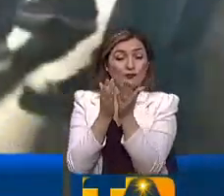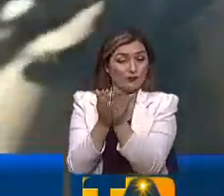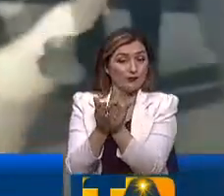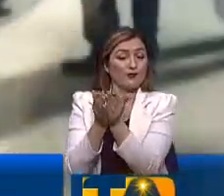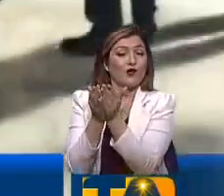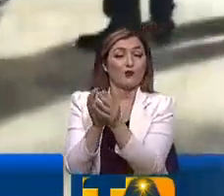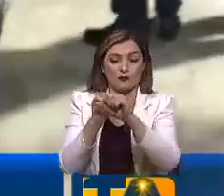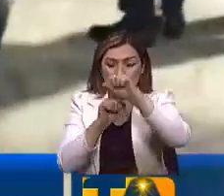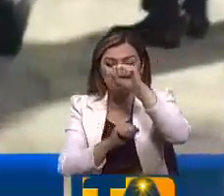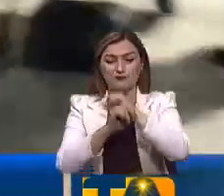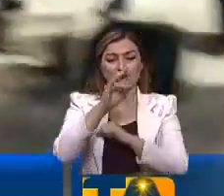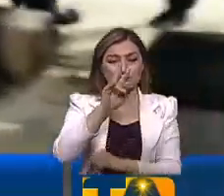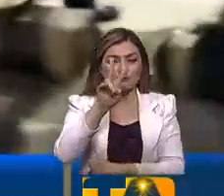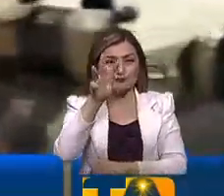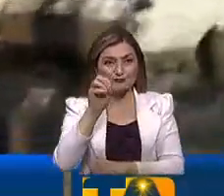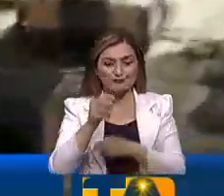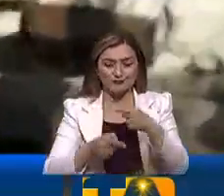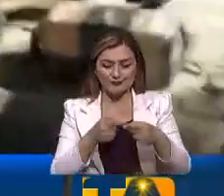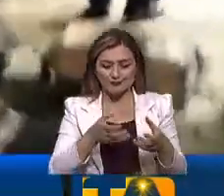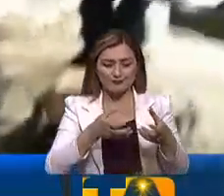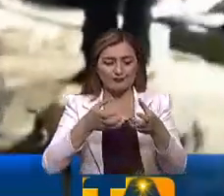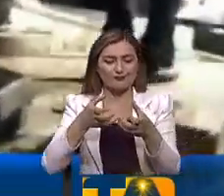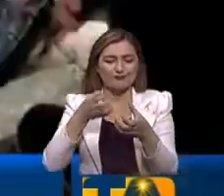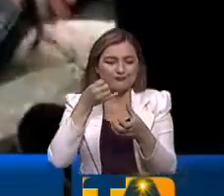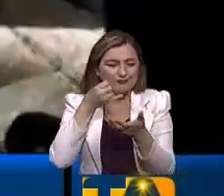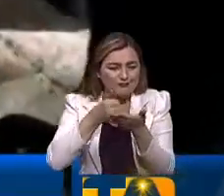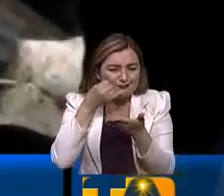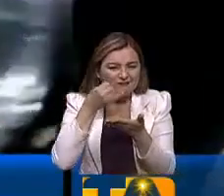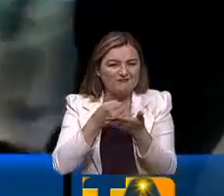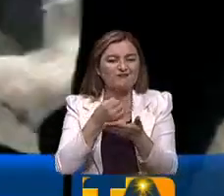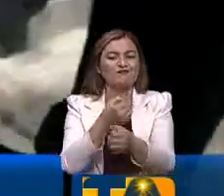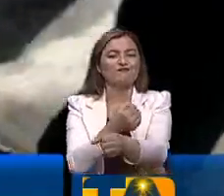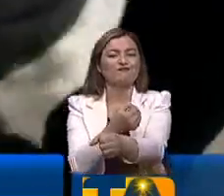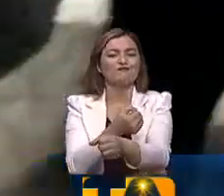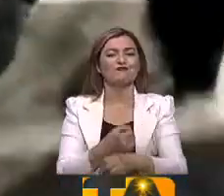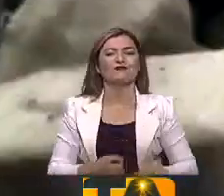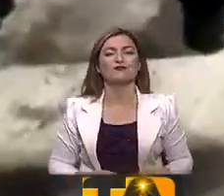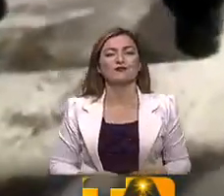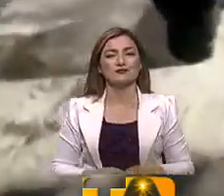Ecuador, decomisaron 720 paquetes de clorhidrato de cocaína. Catalina García, 24 horas.